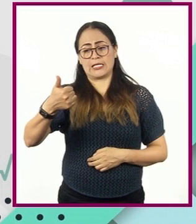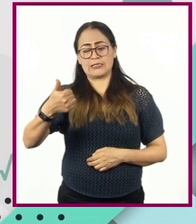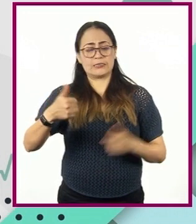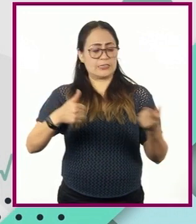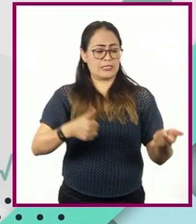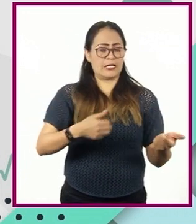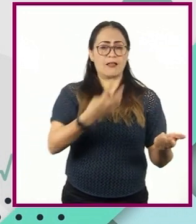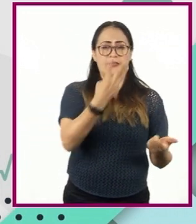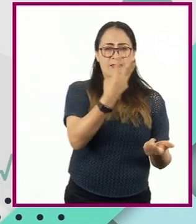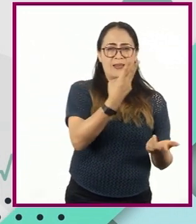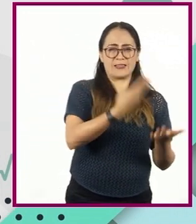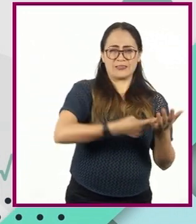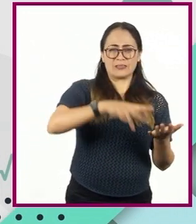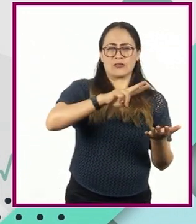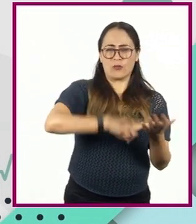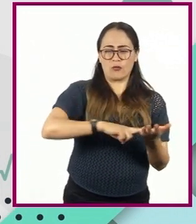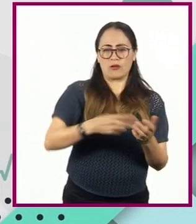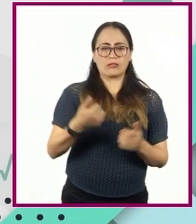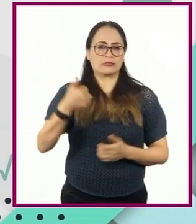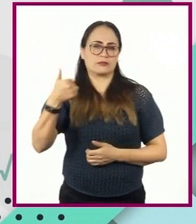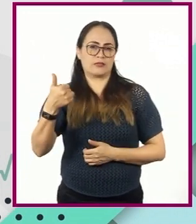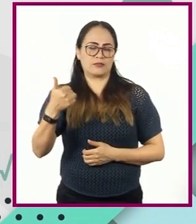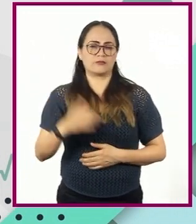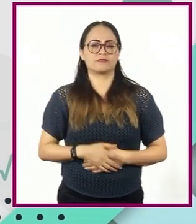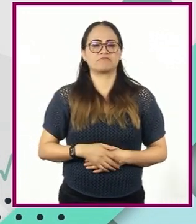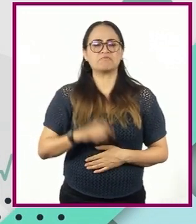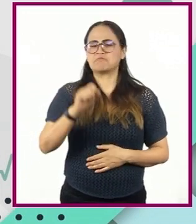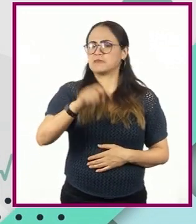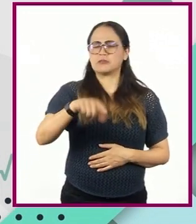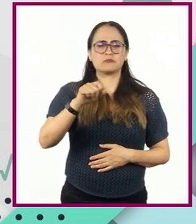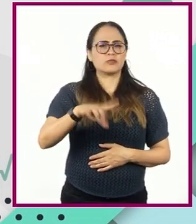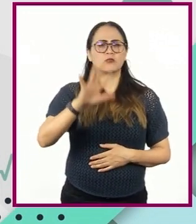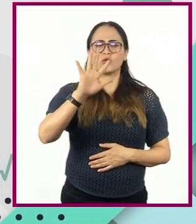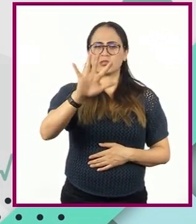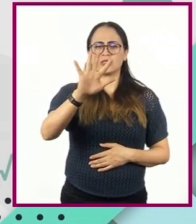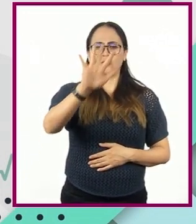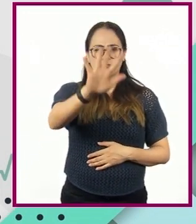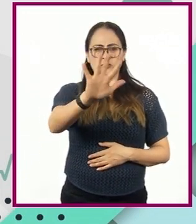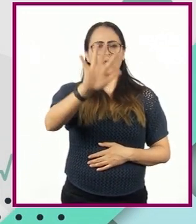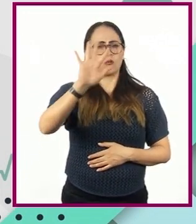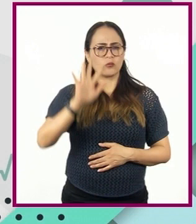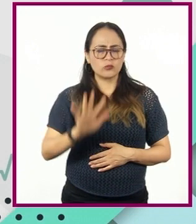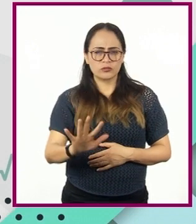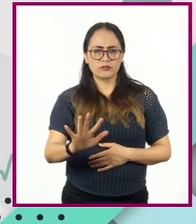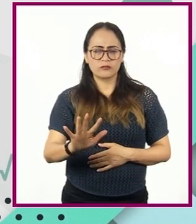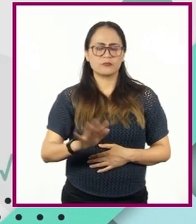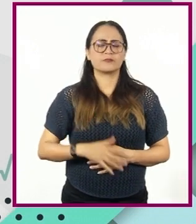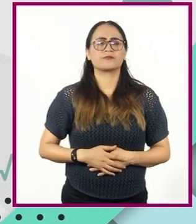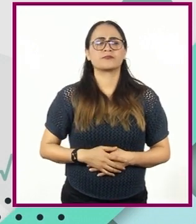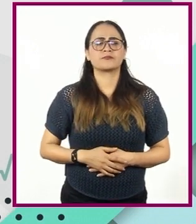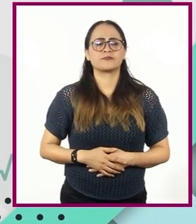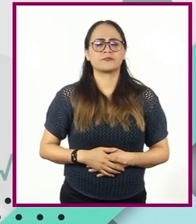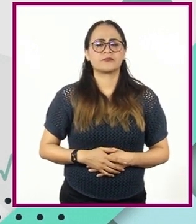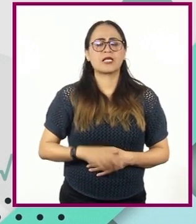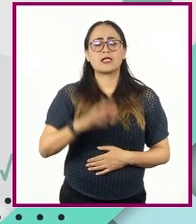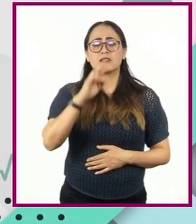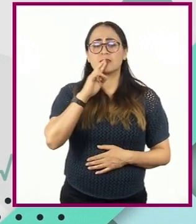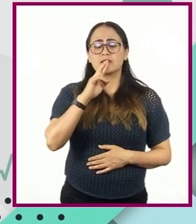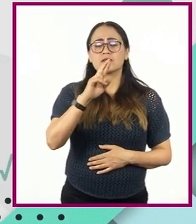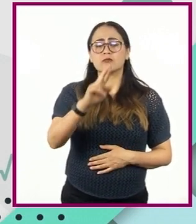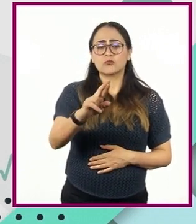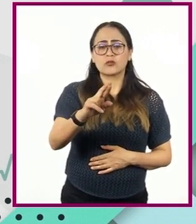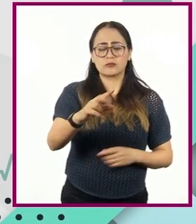negativo. Se mantiene constante el factor 5 en la segunda oración. Por lo tanto, ¿el resultado de la